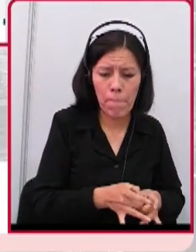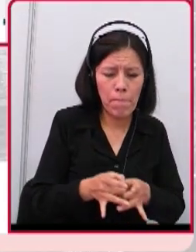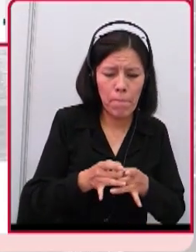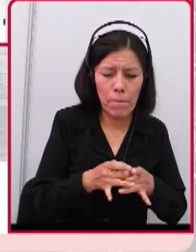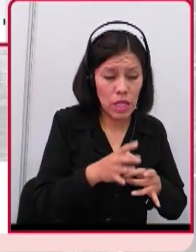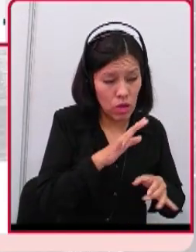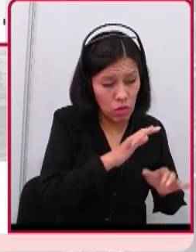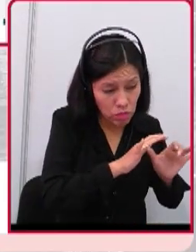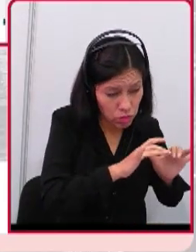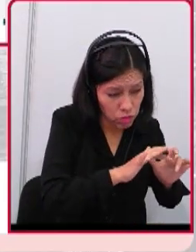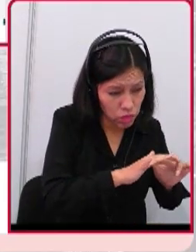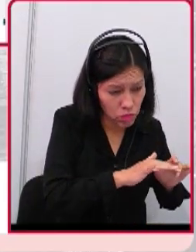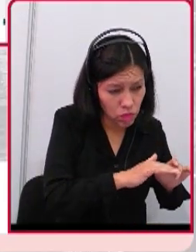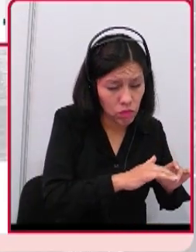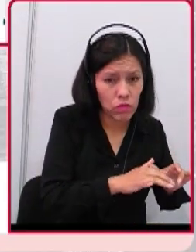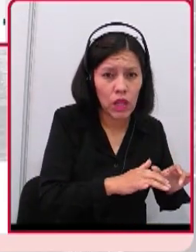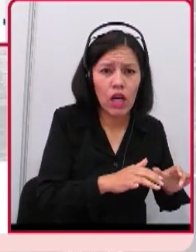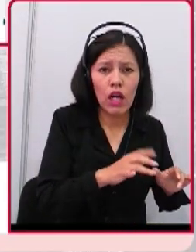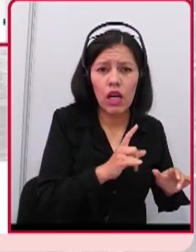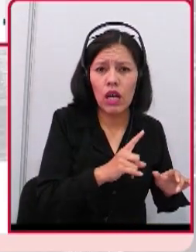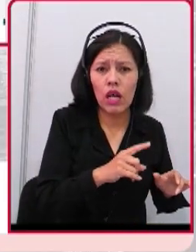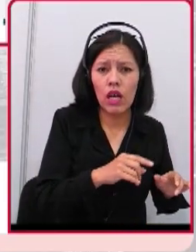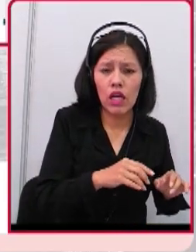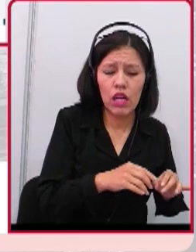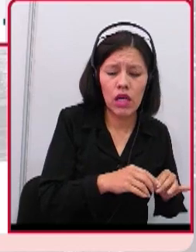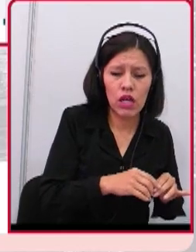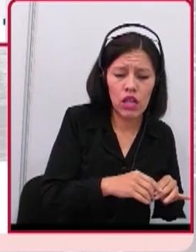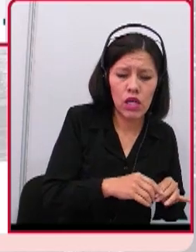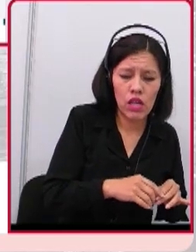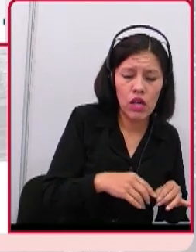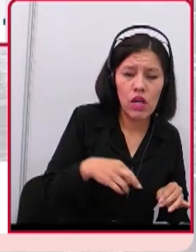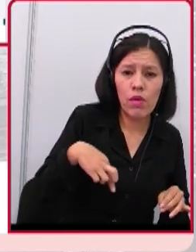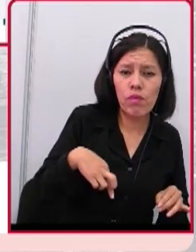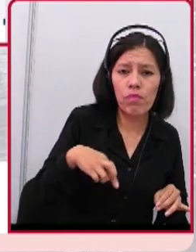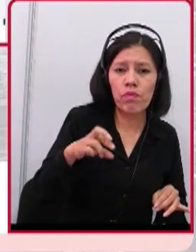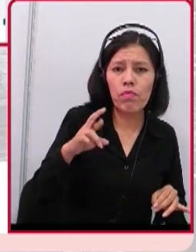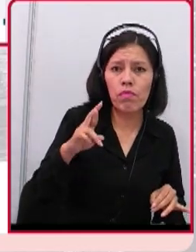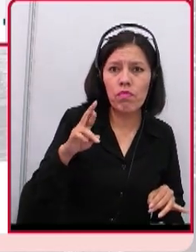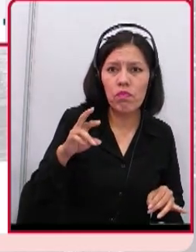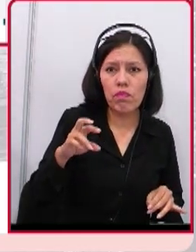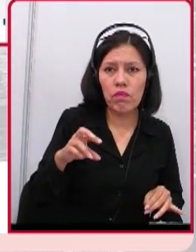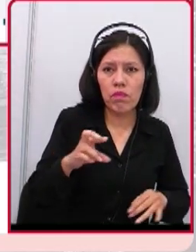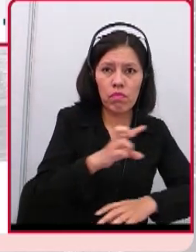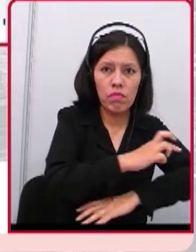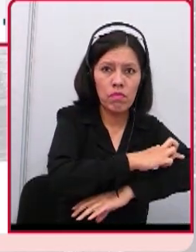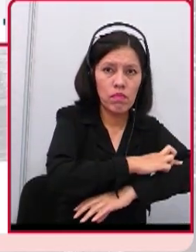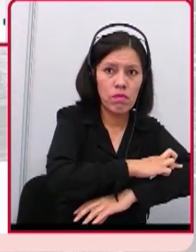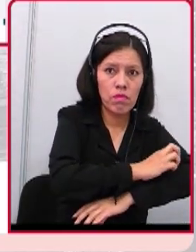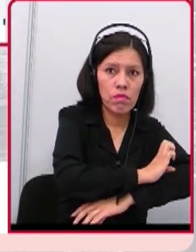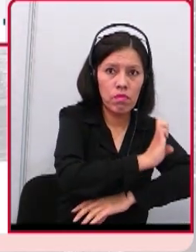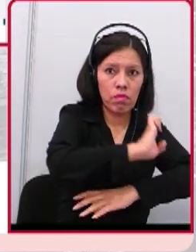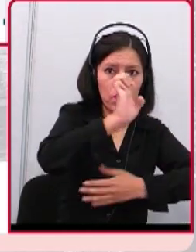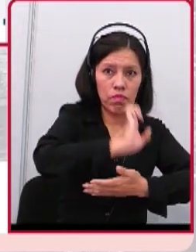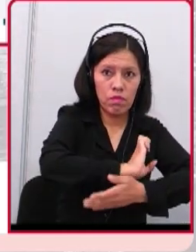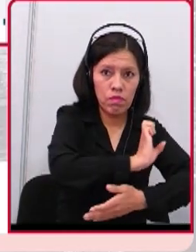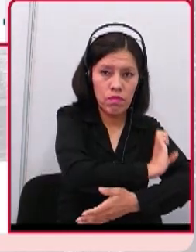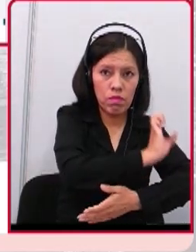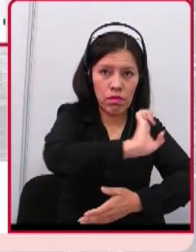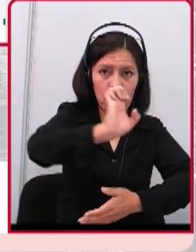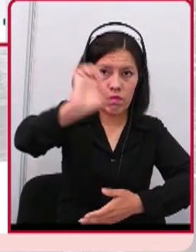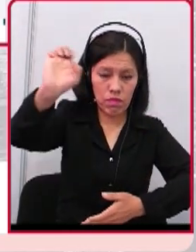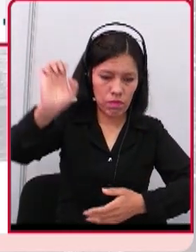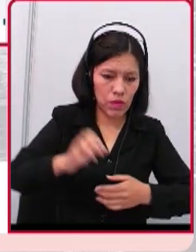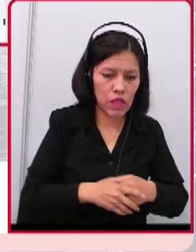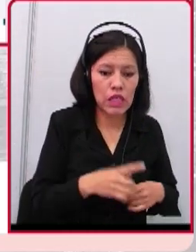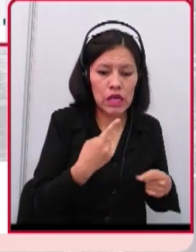simulación plurigaussiano truncado jerárquico, que normalmente se utiliza para trabajar con